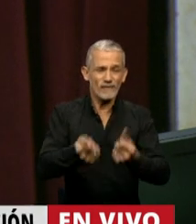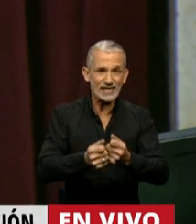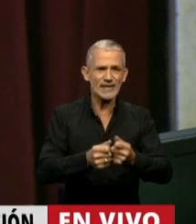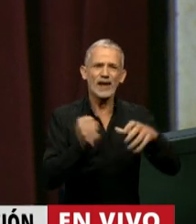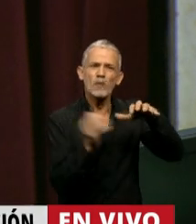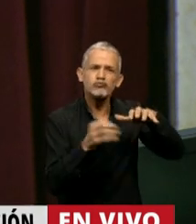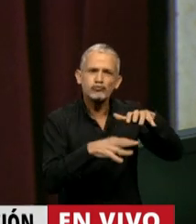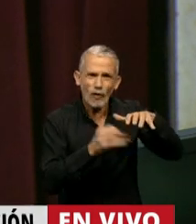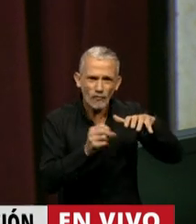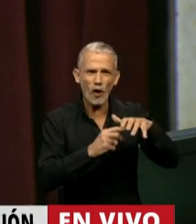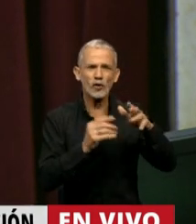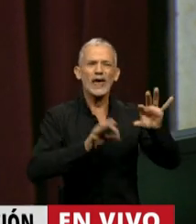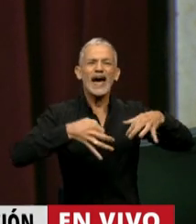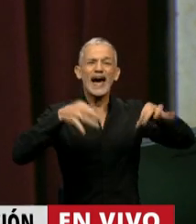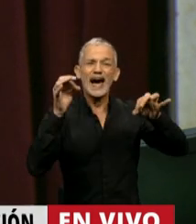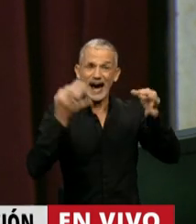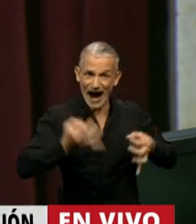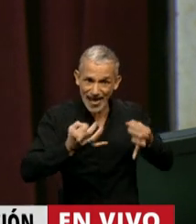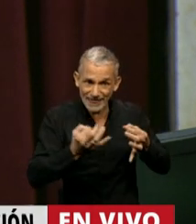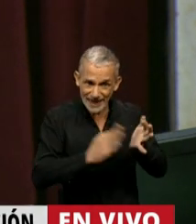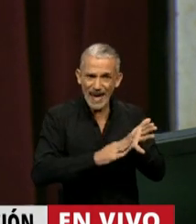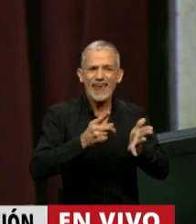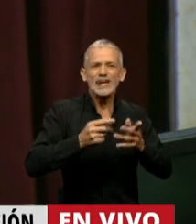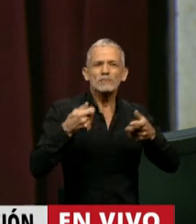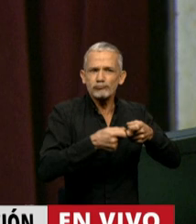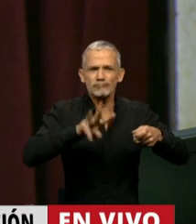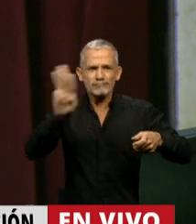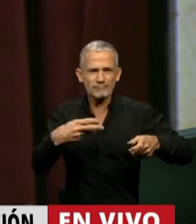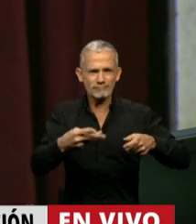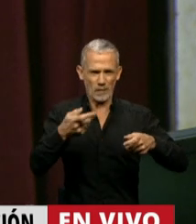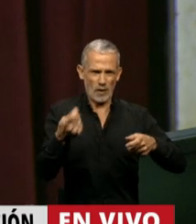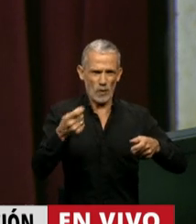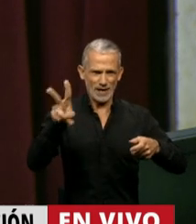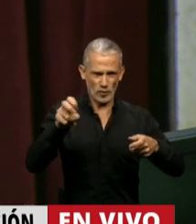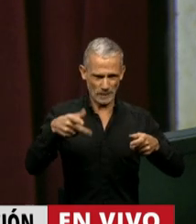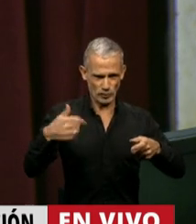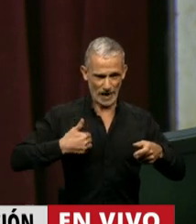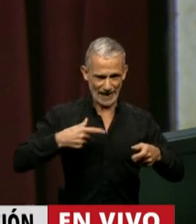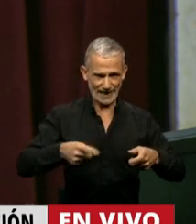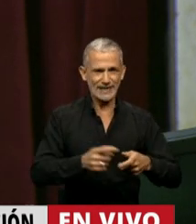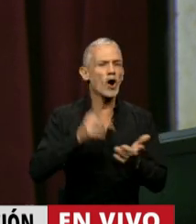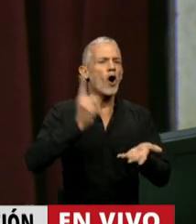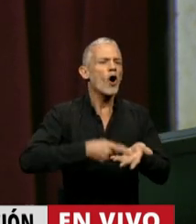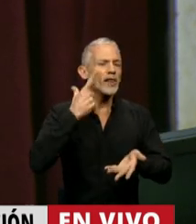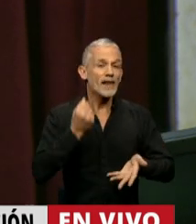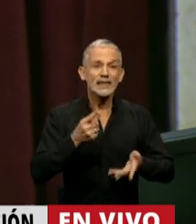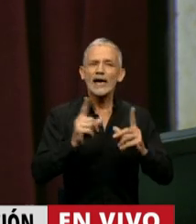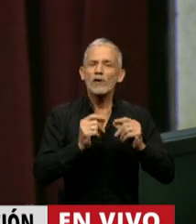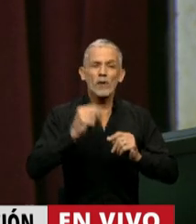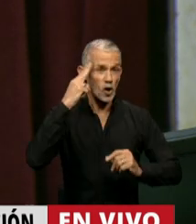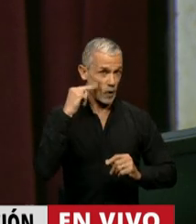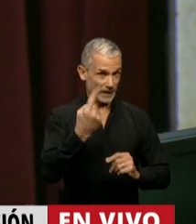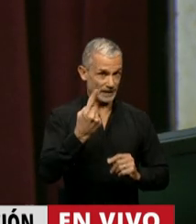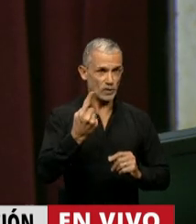los activos del fondo de garantía de sustentabilidad del sistema integrado previsional orden del día número